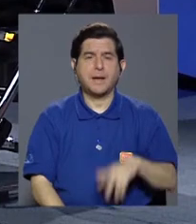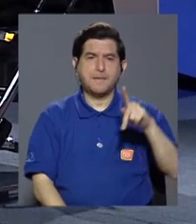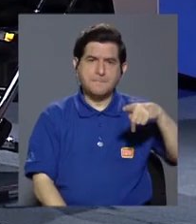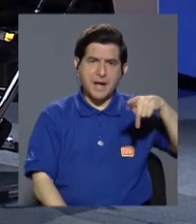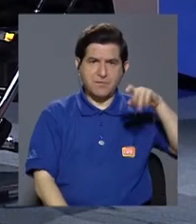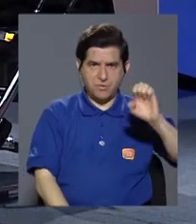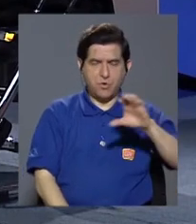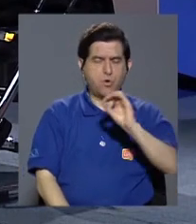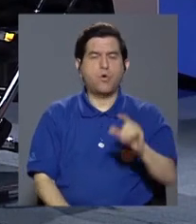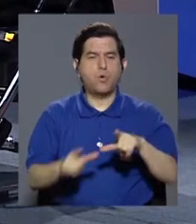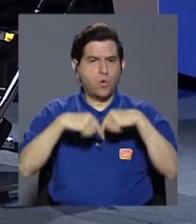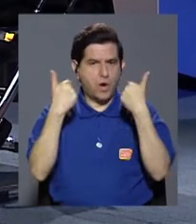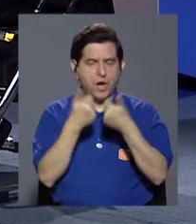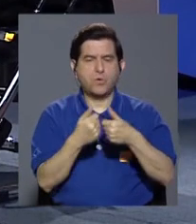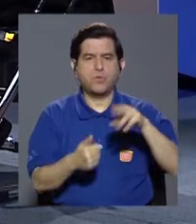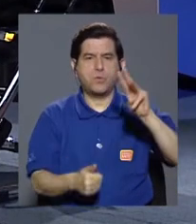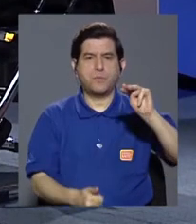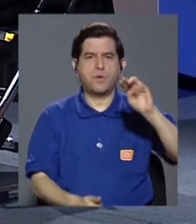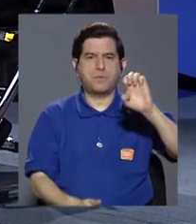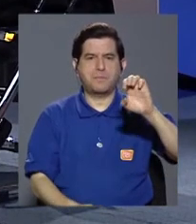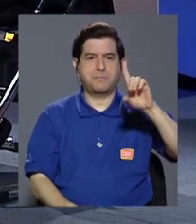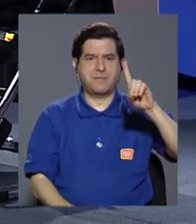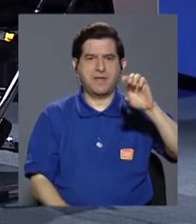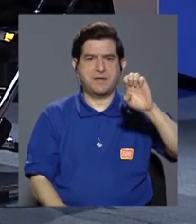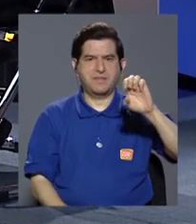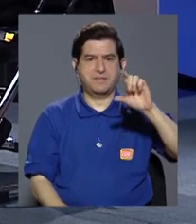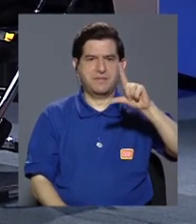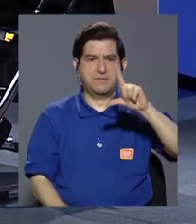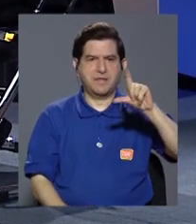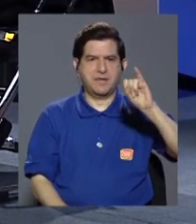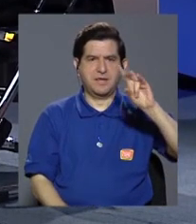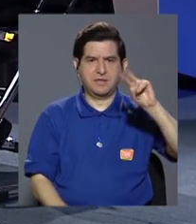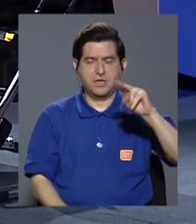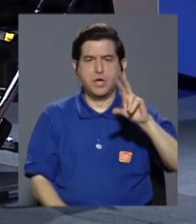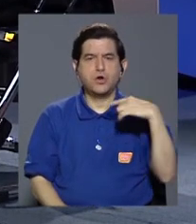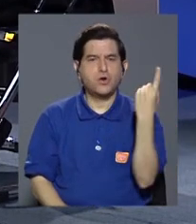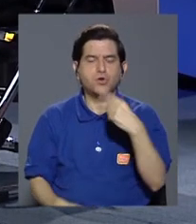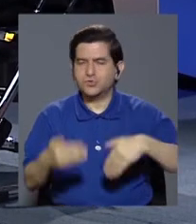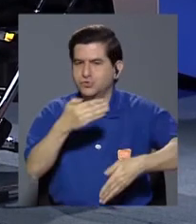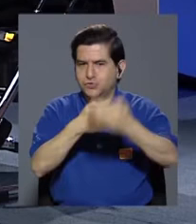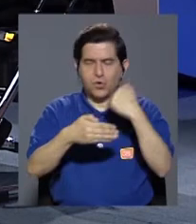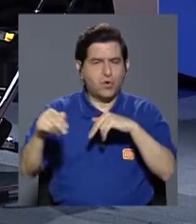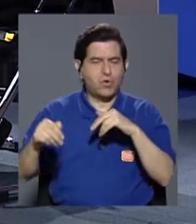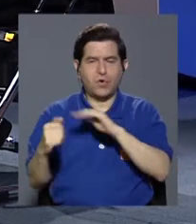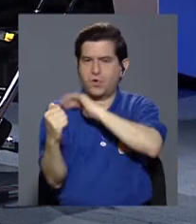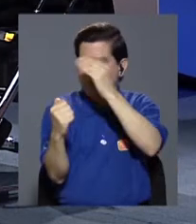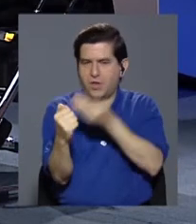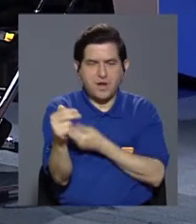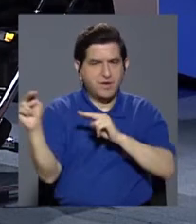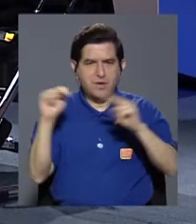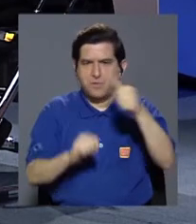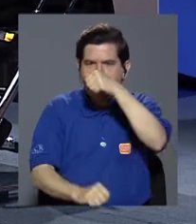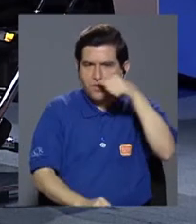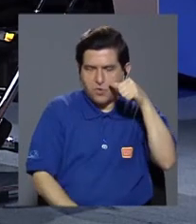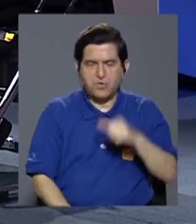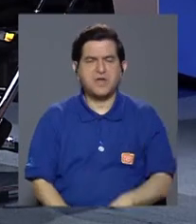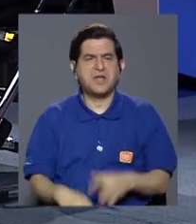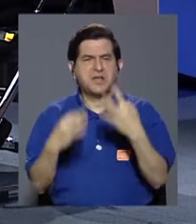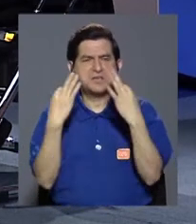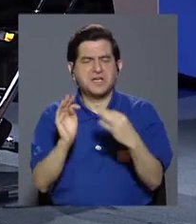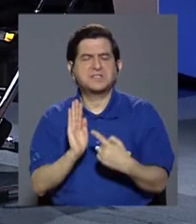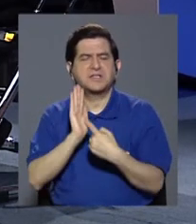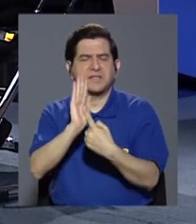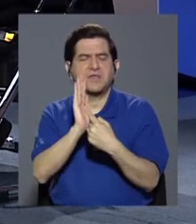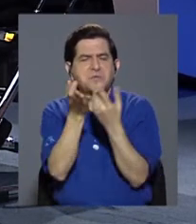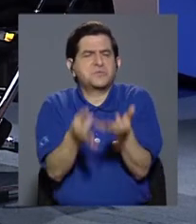pablo escobar o el cartel de medellín no era la única fuerza criminal que estaba detrás del poder del narcotráfico porque a veces se ha hecho un engrandecimiento